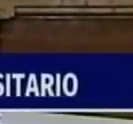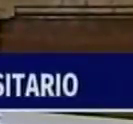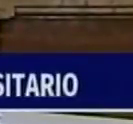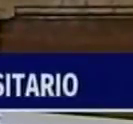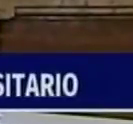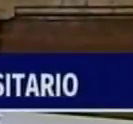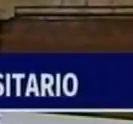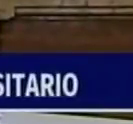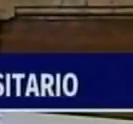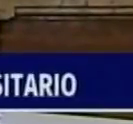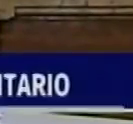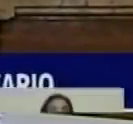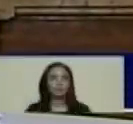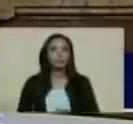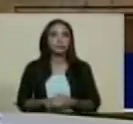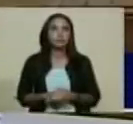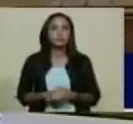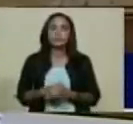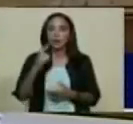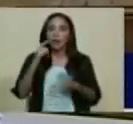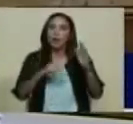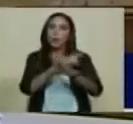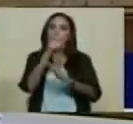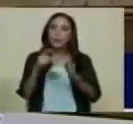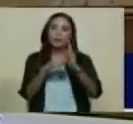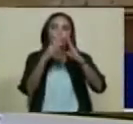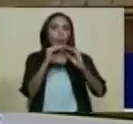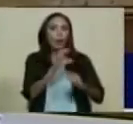69 universidades públicas en el país.